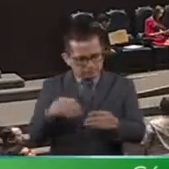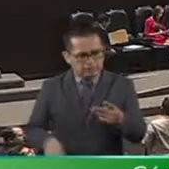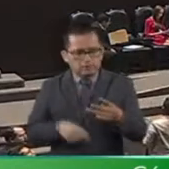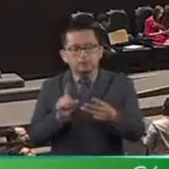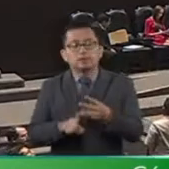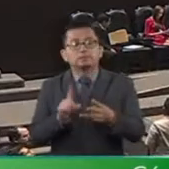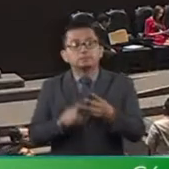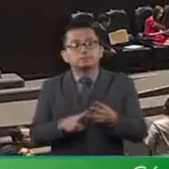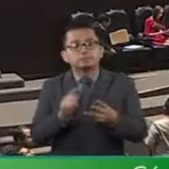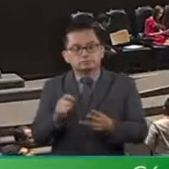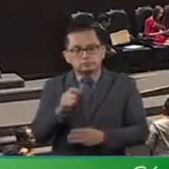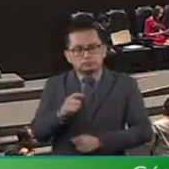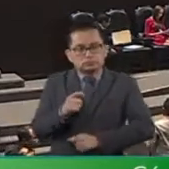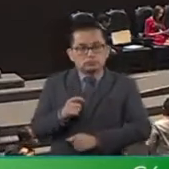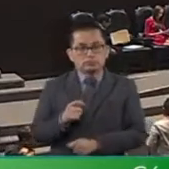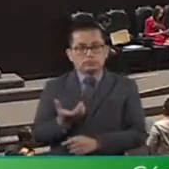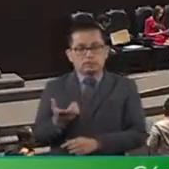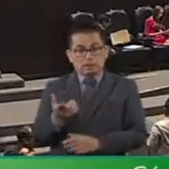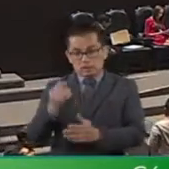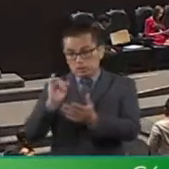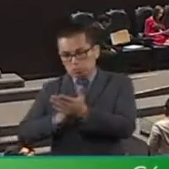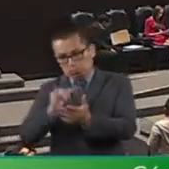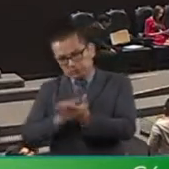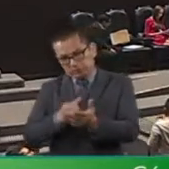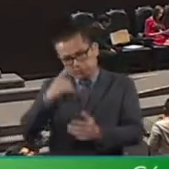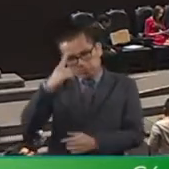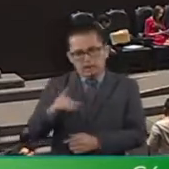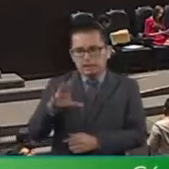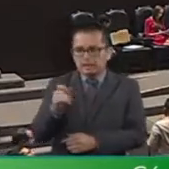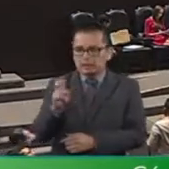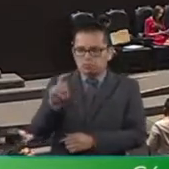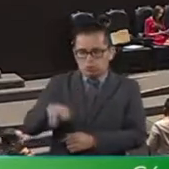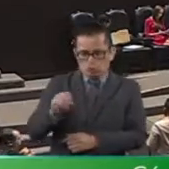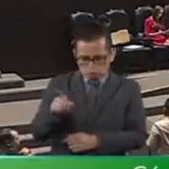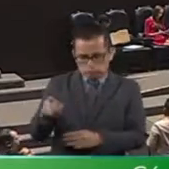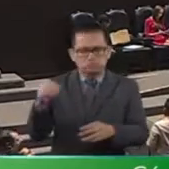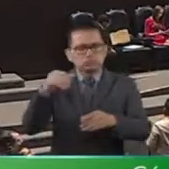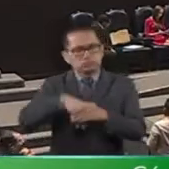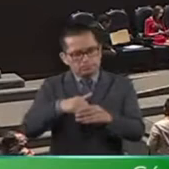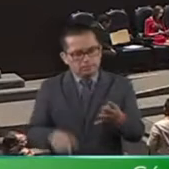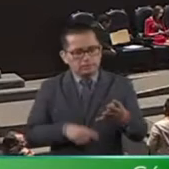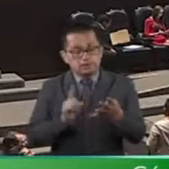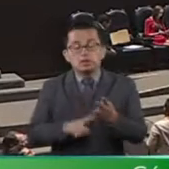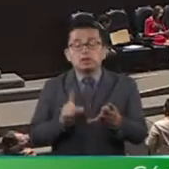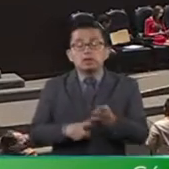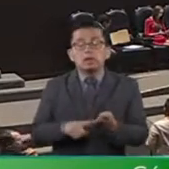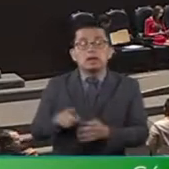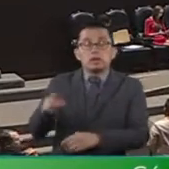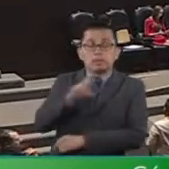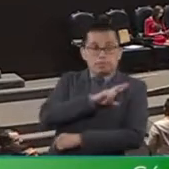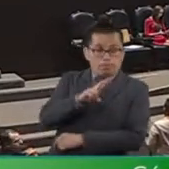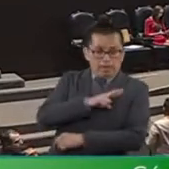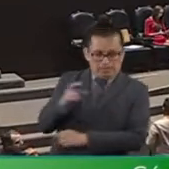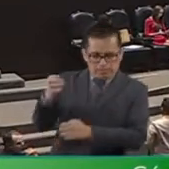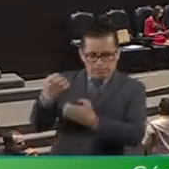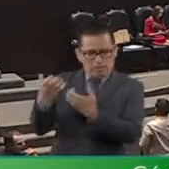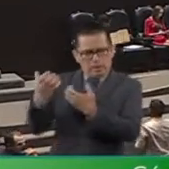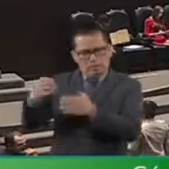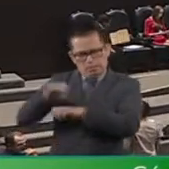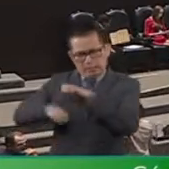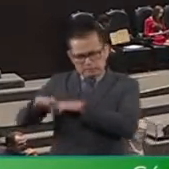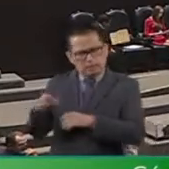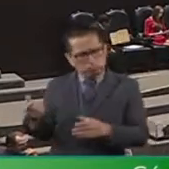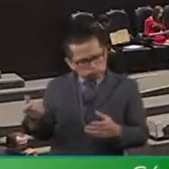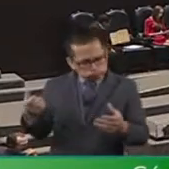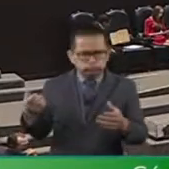3, impuestos de mercado de carbono. Y número 4, participación del sector privado. Por cada peso que ponga el